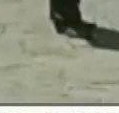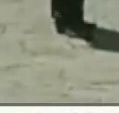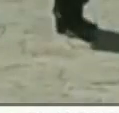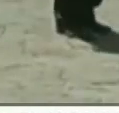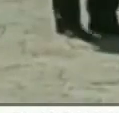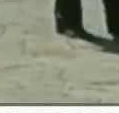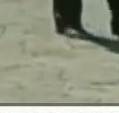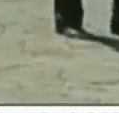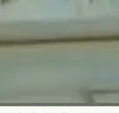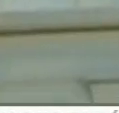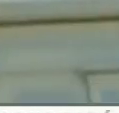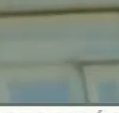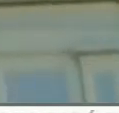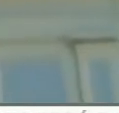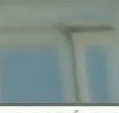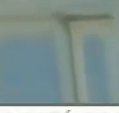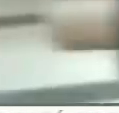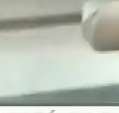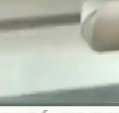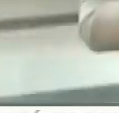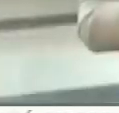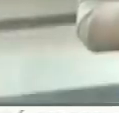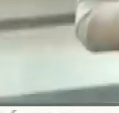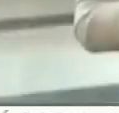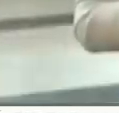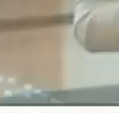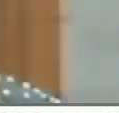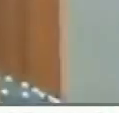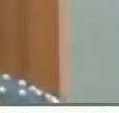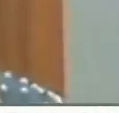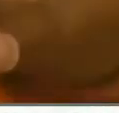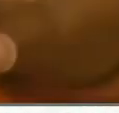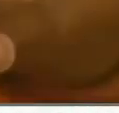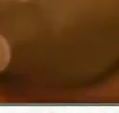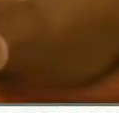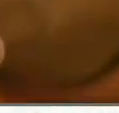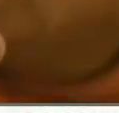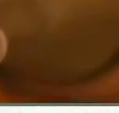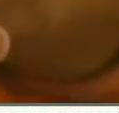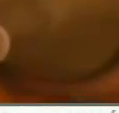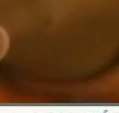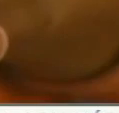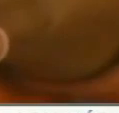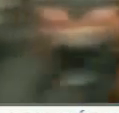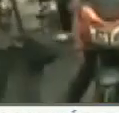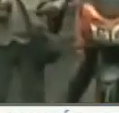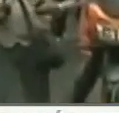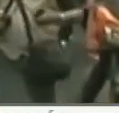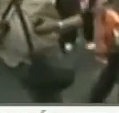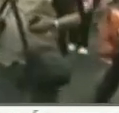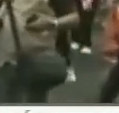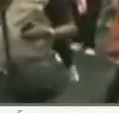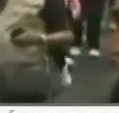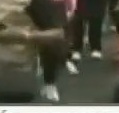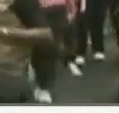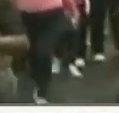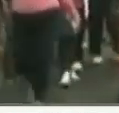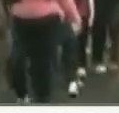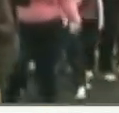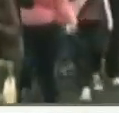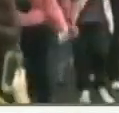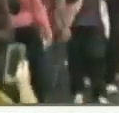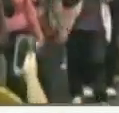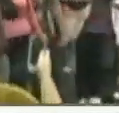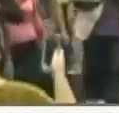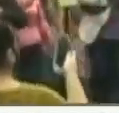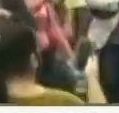las normas de bioseguridad a la par de permitir la renovación de la fe y la esperanza. Desde el Domingo de Ramos,